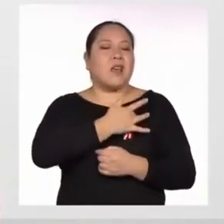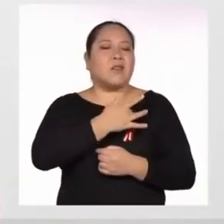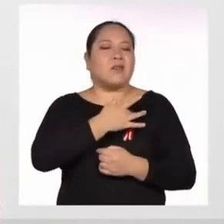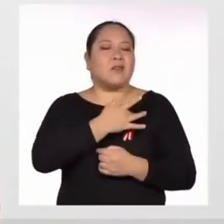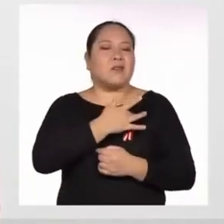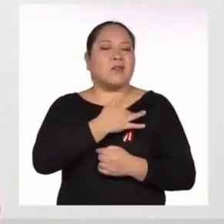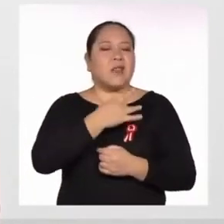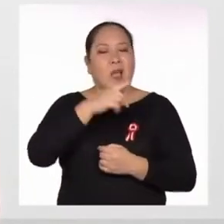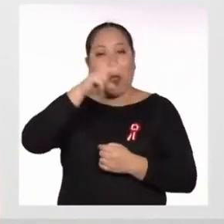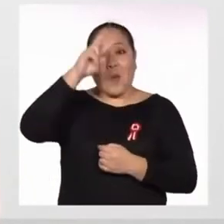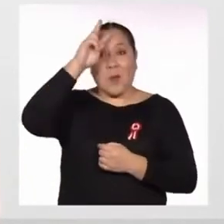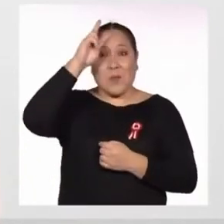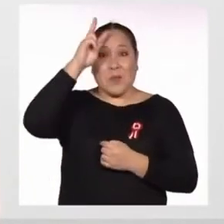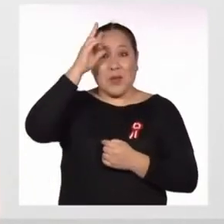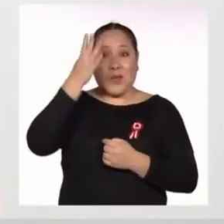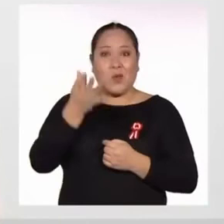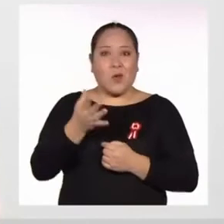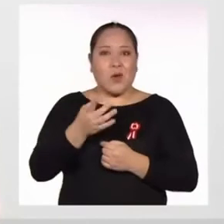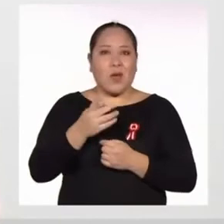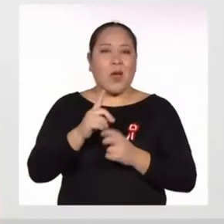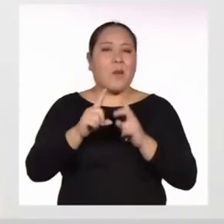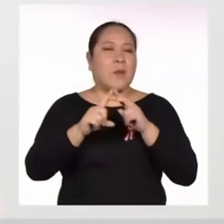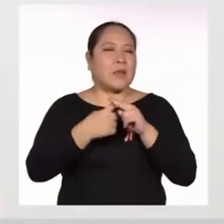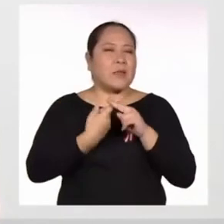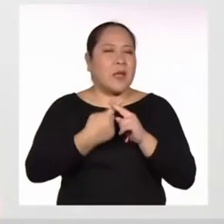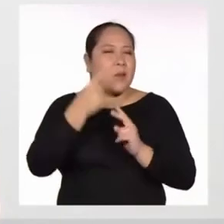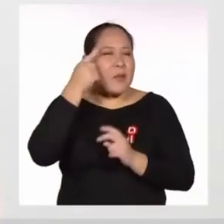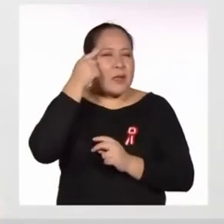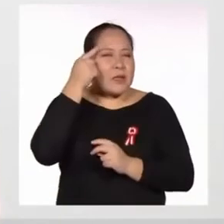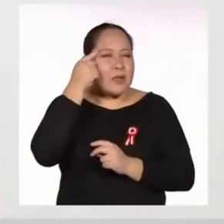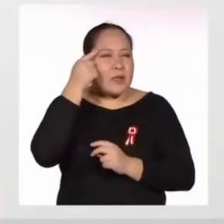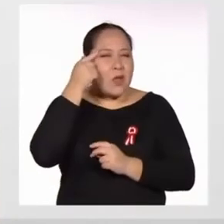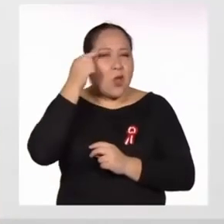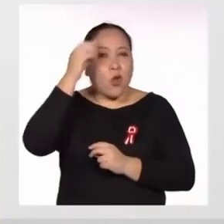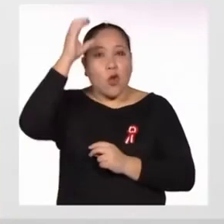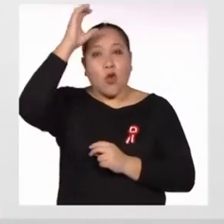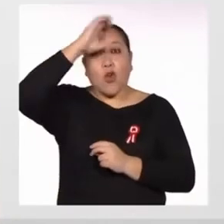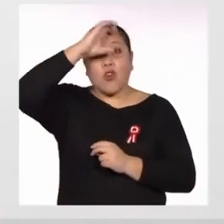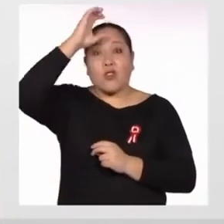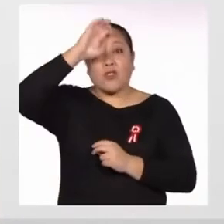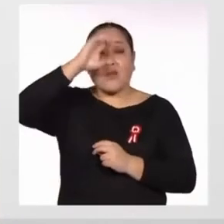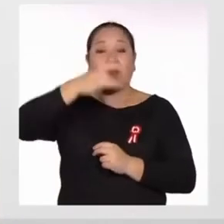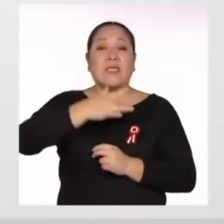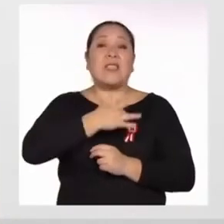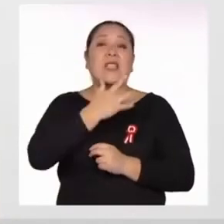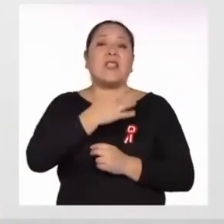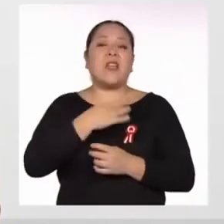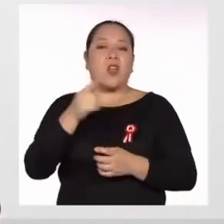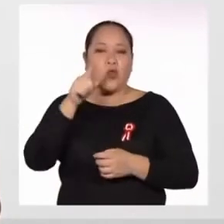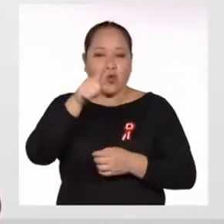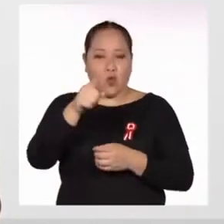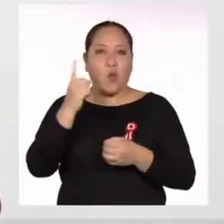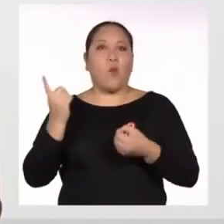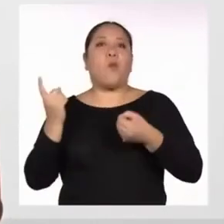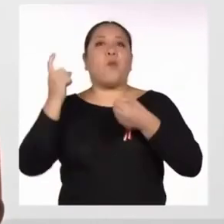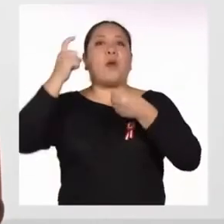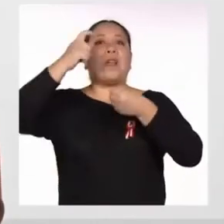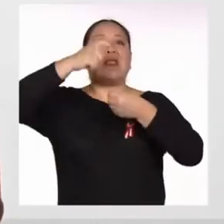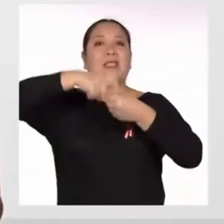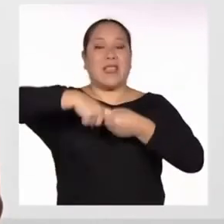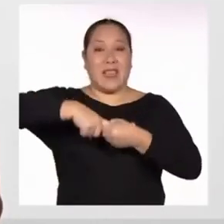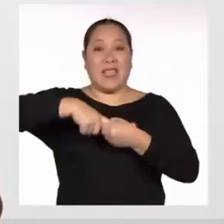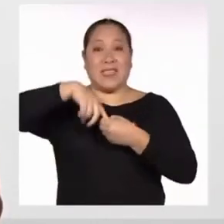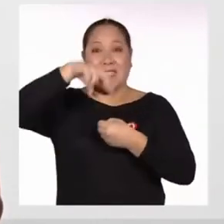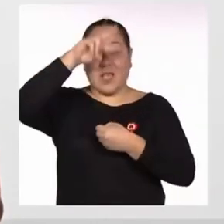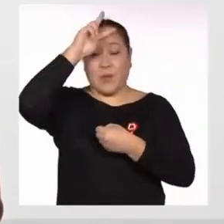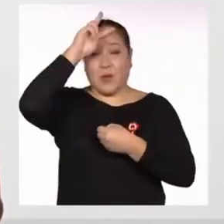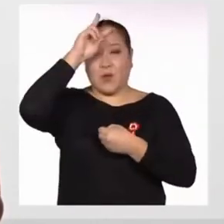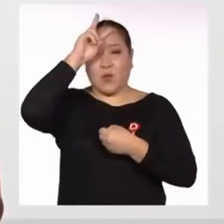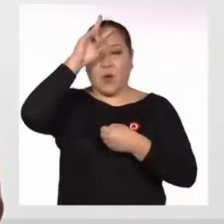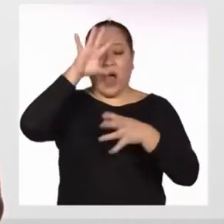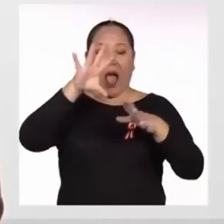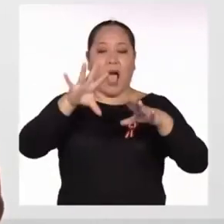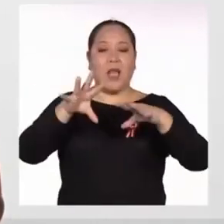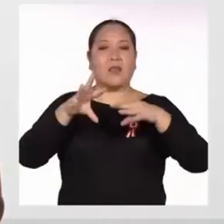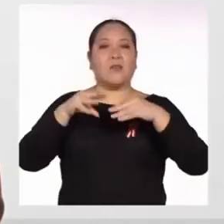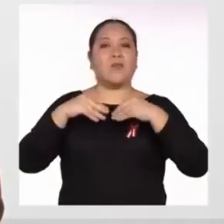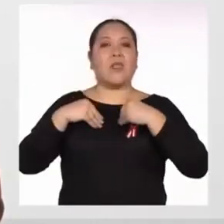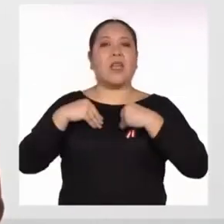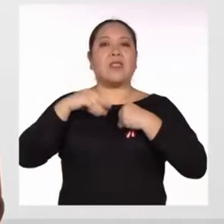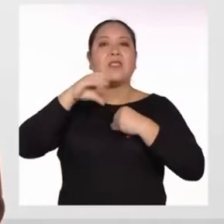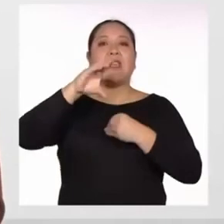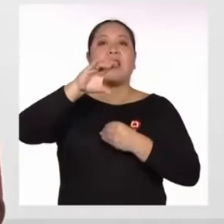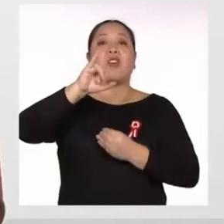que a veces olvidamos al sentir que se pertenece al perú reconocerse como ciudadanos peruanos